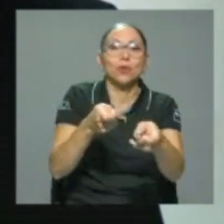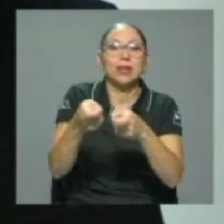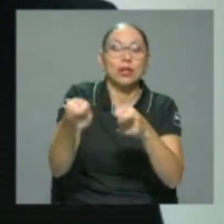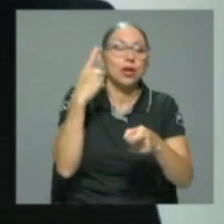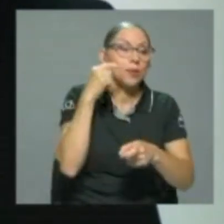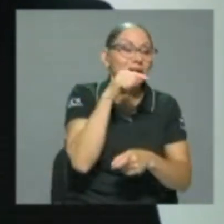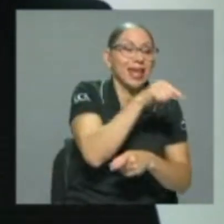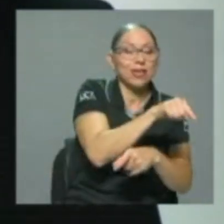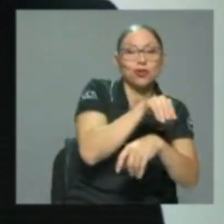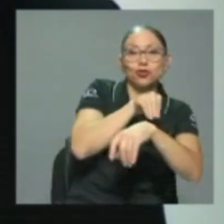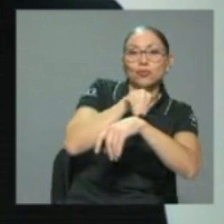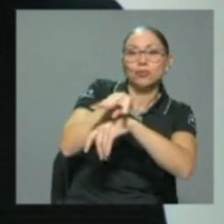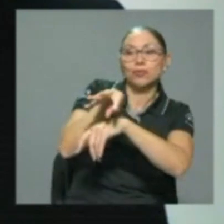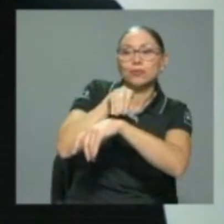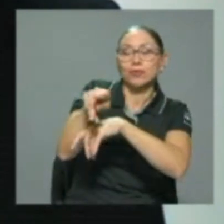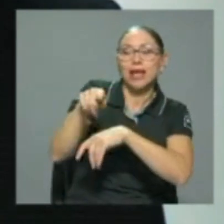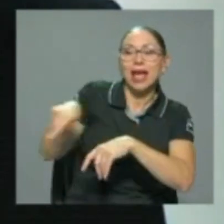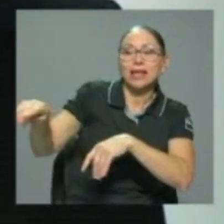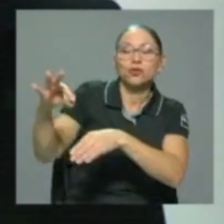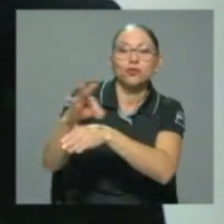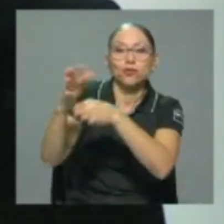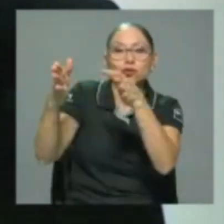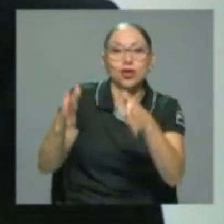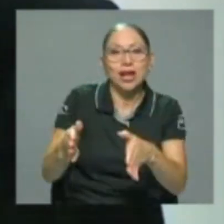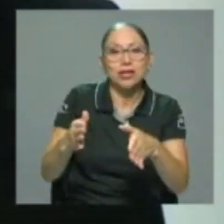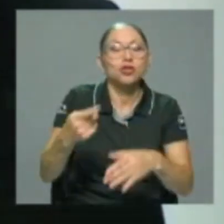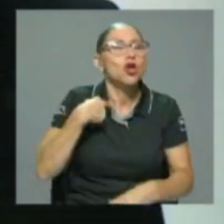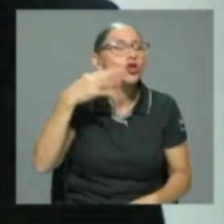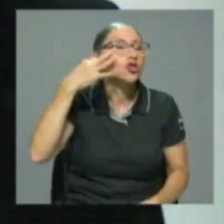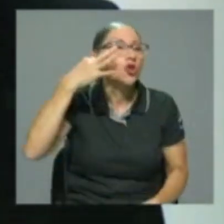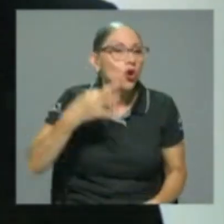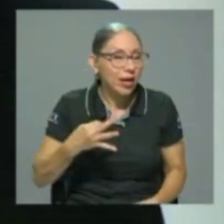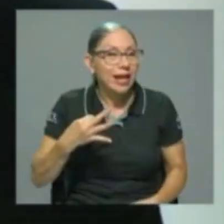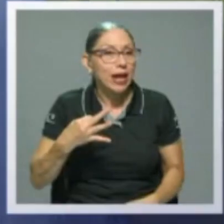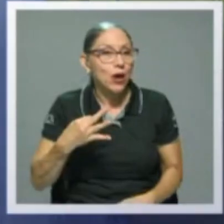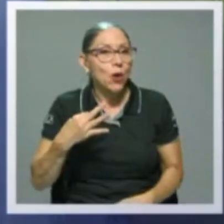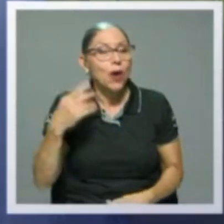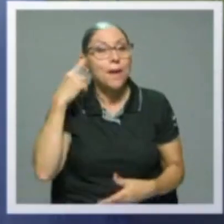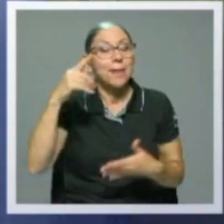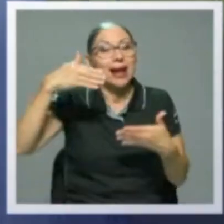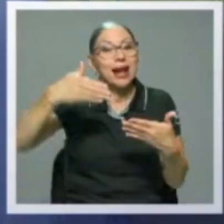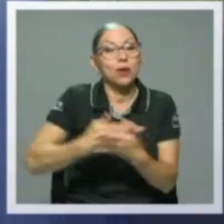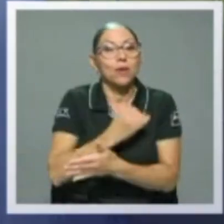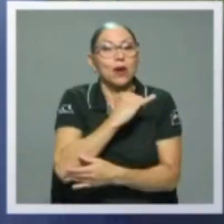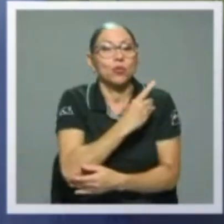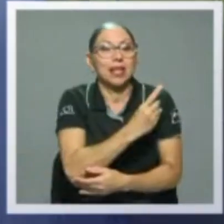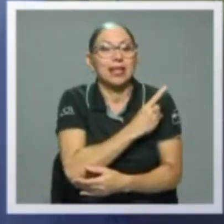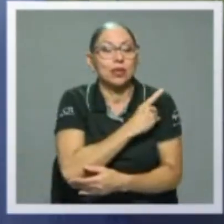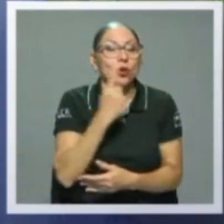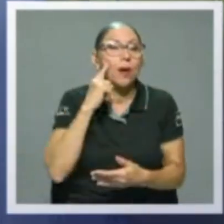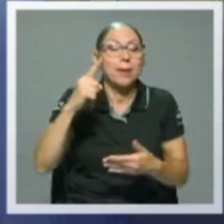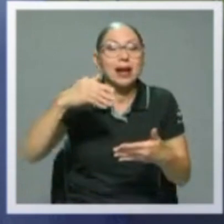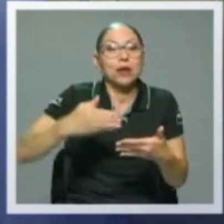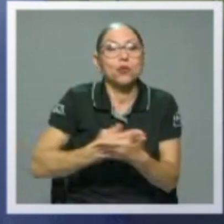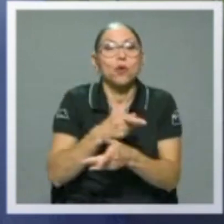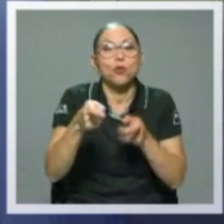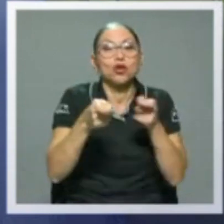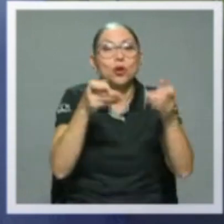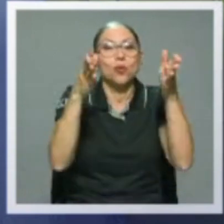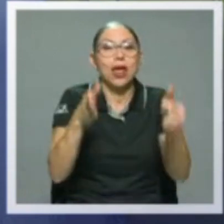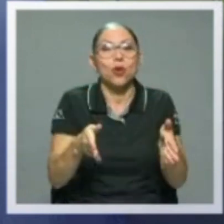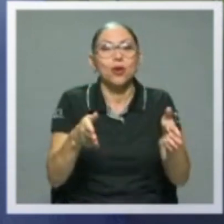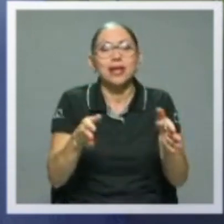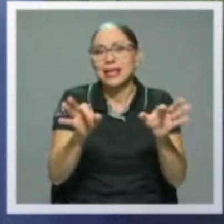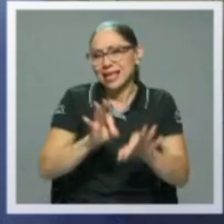funcionarios. Entonces, yo creo que sería saludable para la nueva junta directiva, para el nuevo regulador, cuestionarse